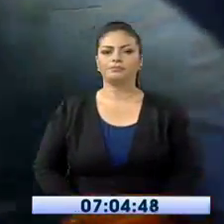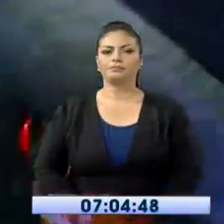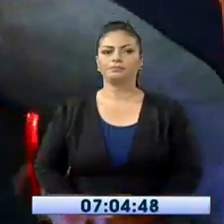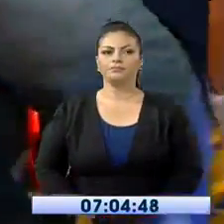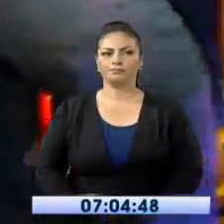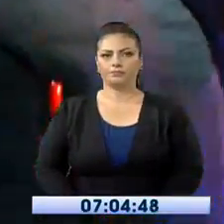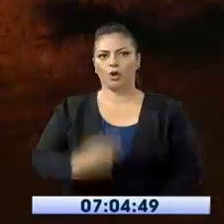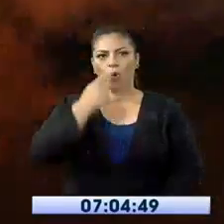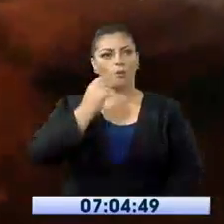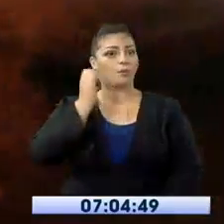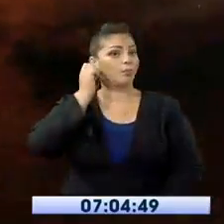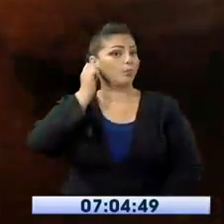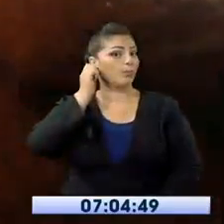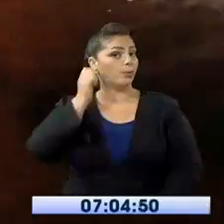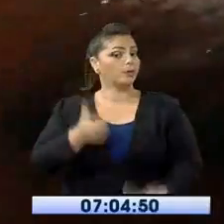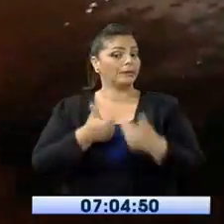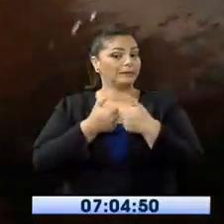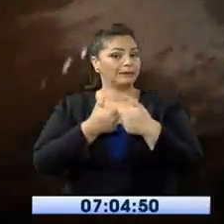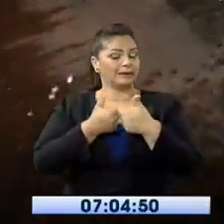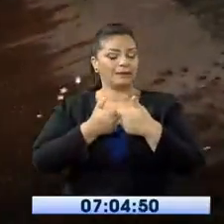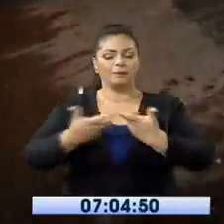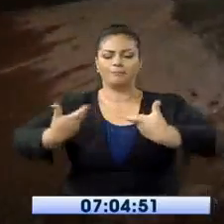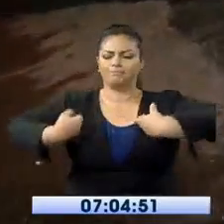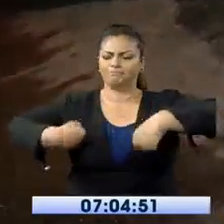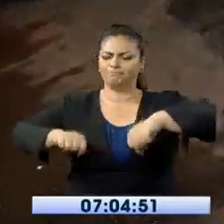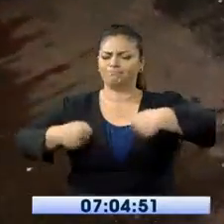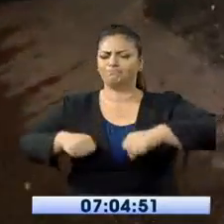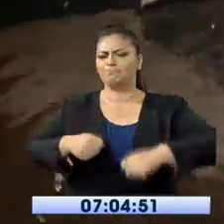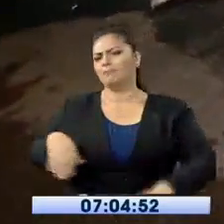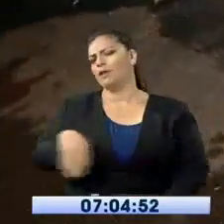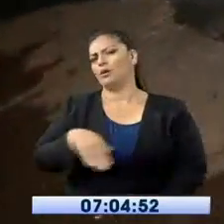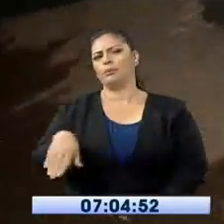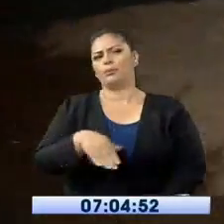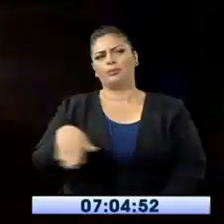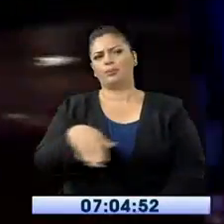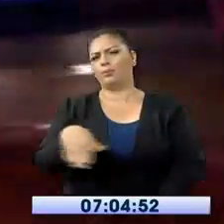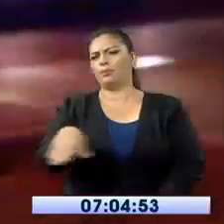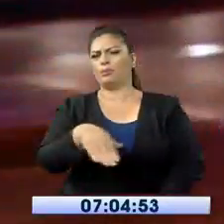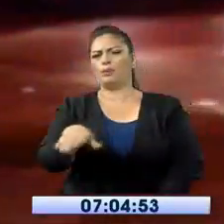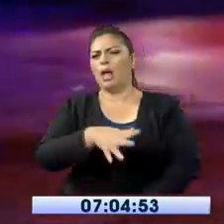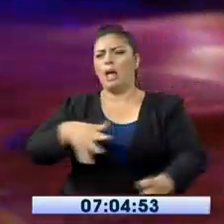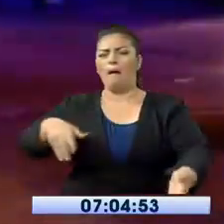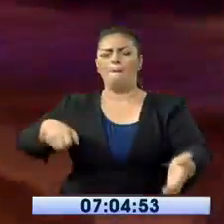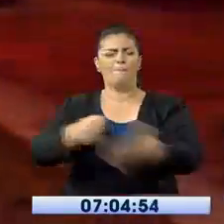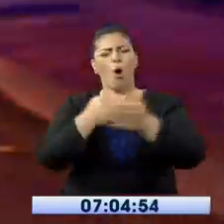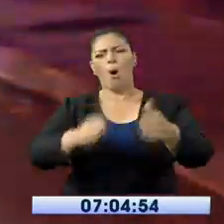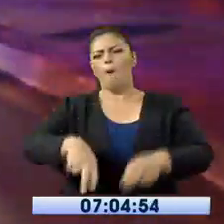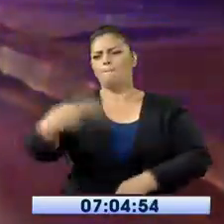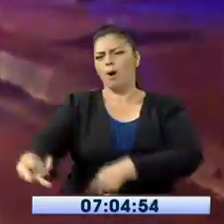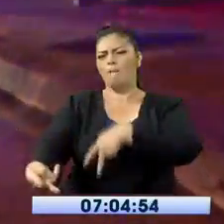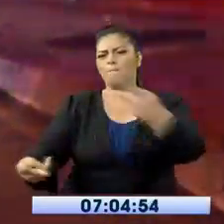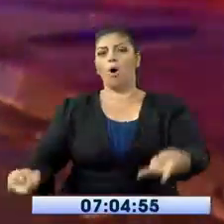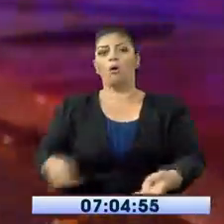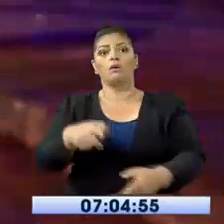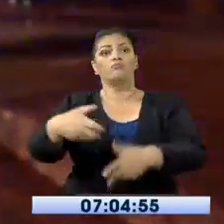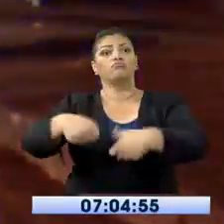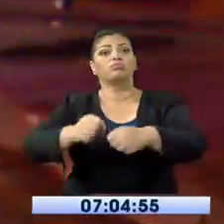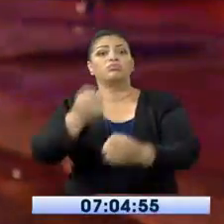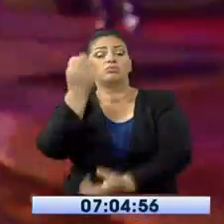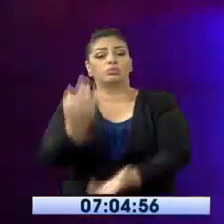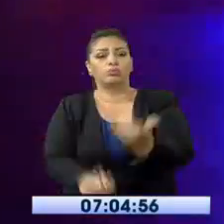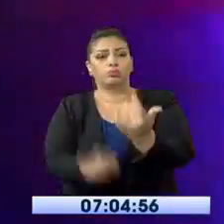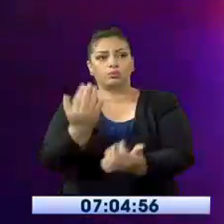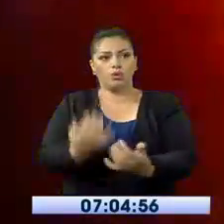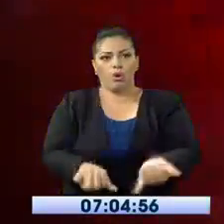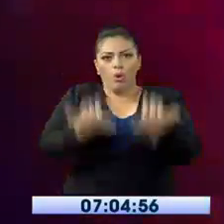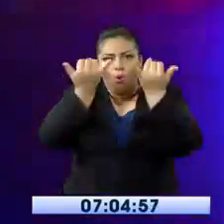Dos personas heridas y una motocicleta incendiada fue el resultado de un accidente de tránsito registrado esta